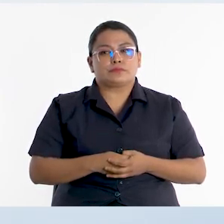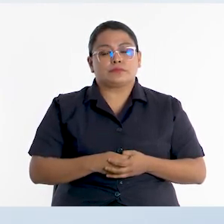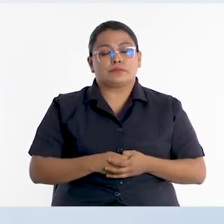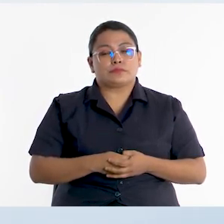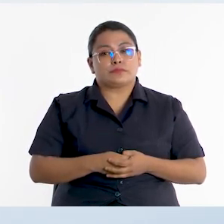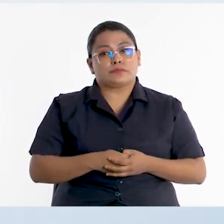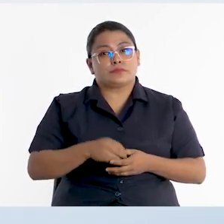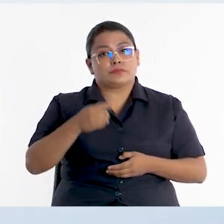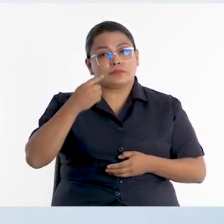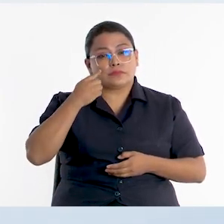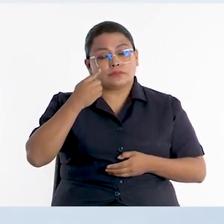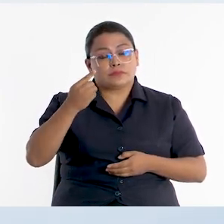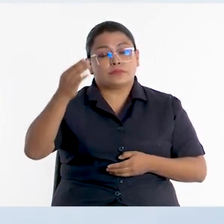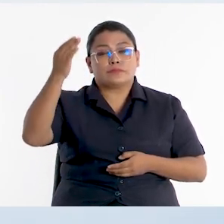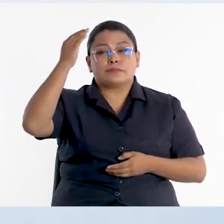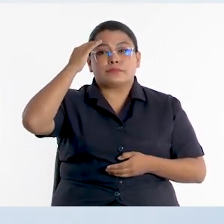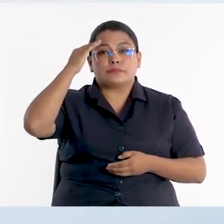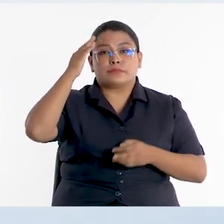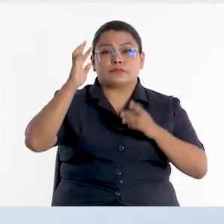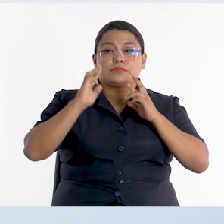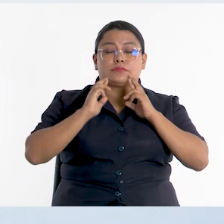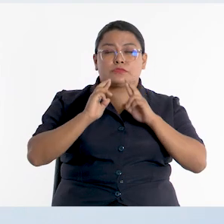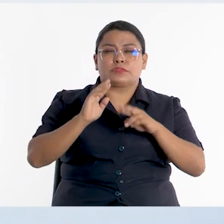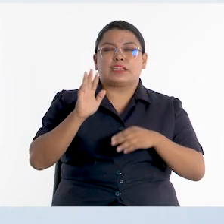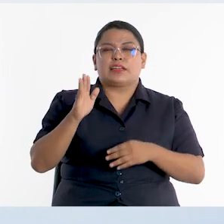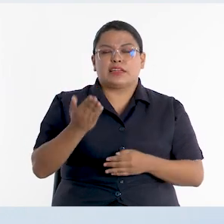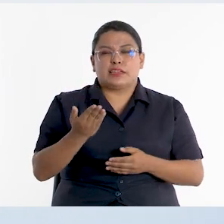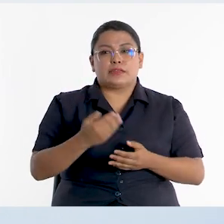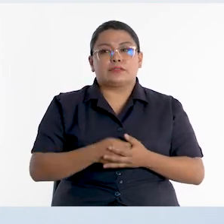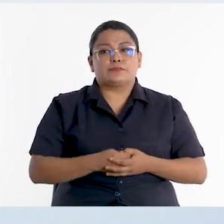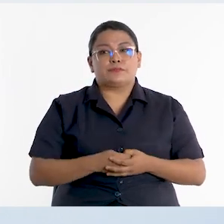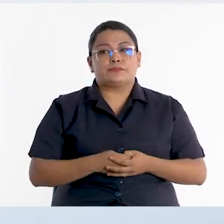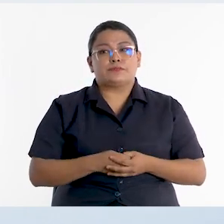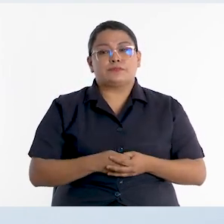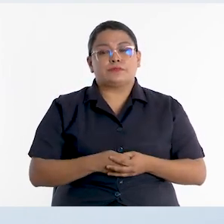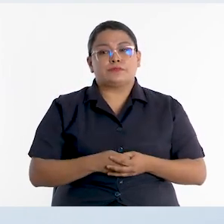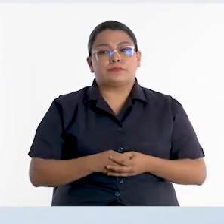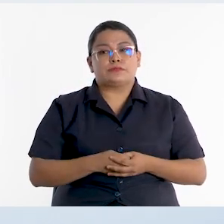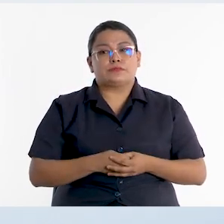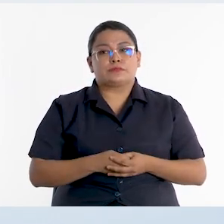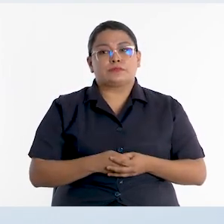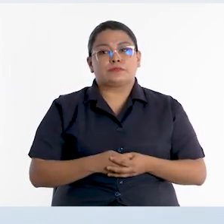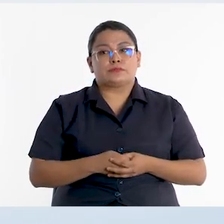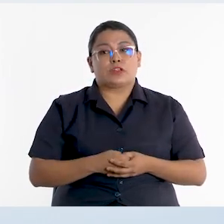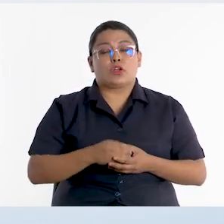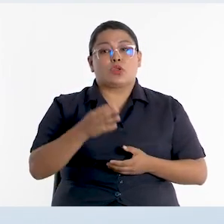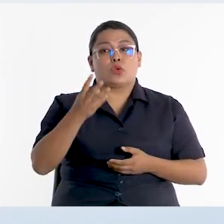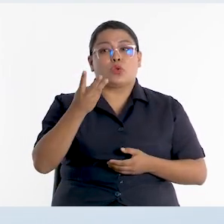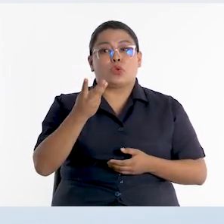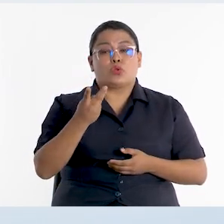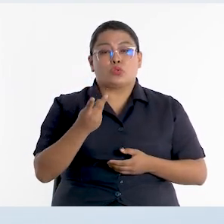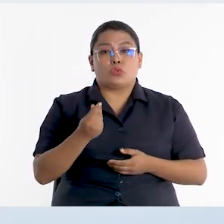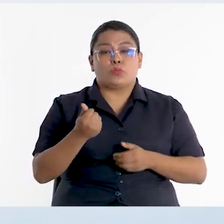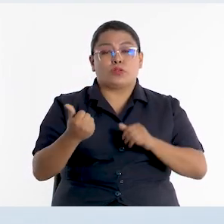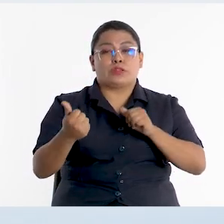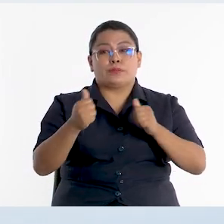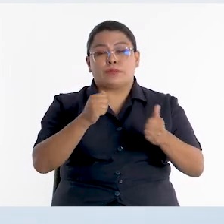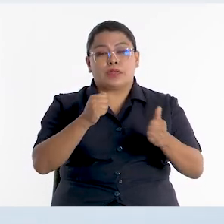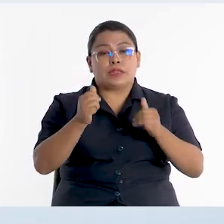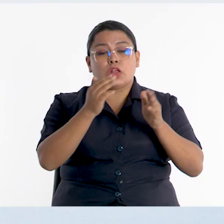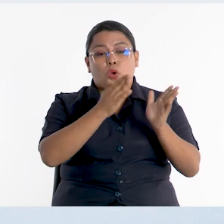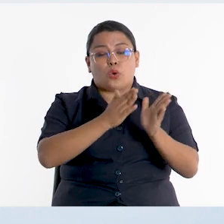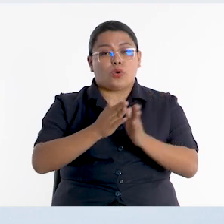Lo que tenemos que tener en cuenta al resolver este tipo de operaciones es ubicar los números según el